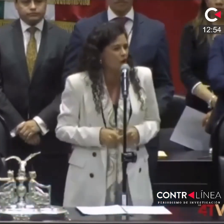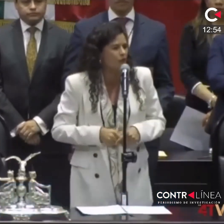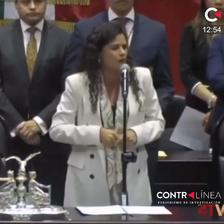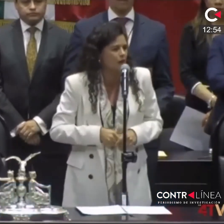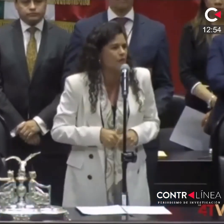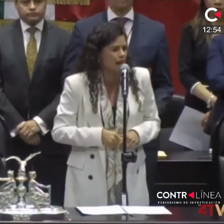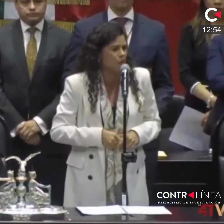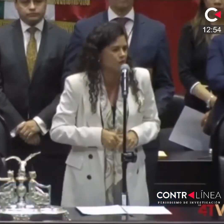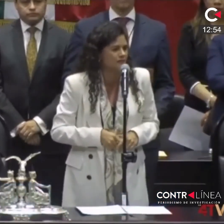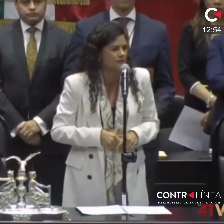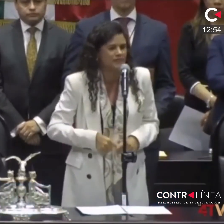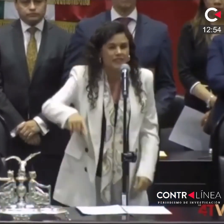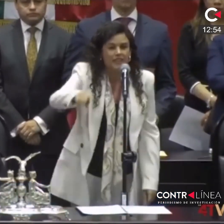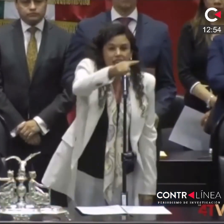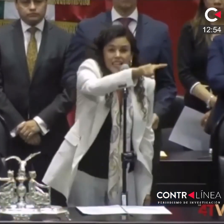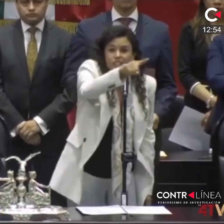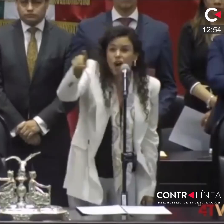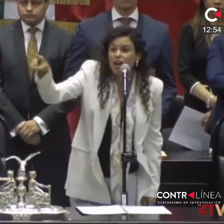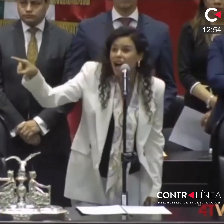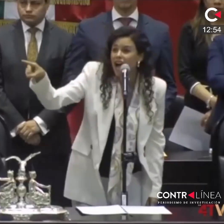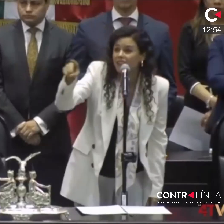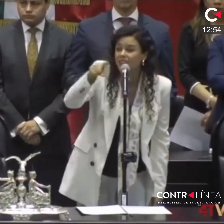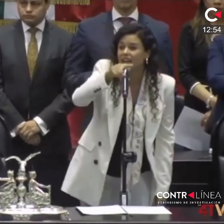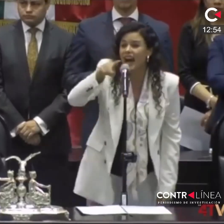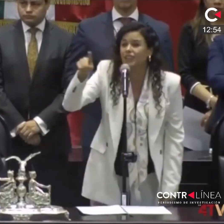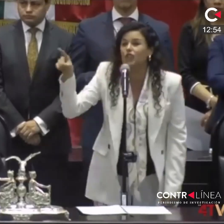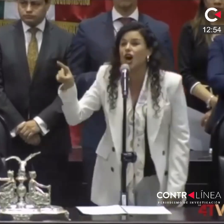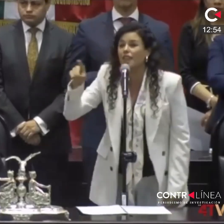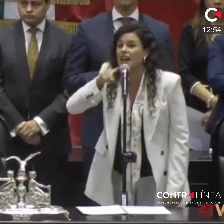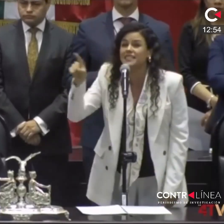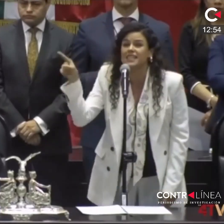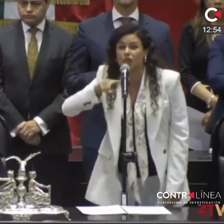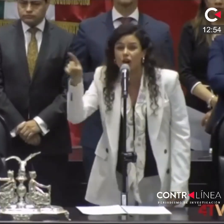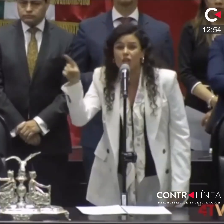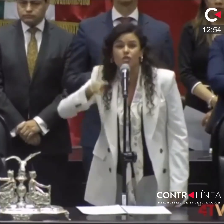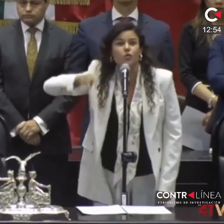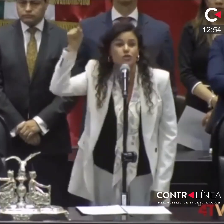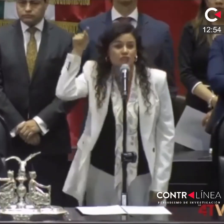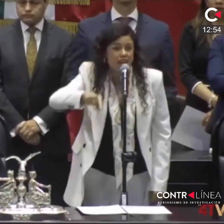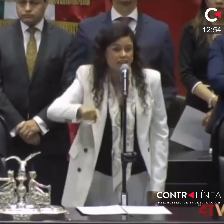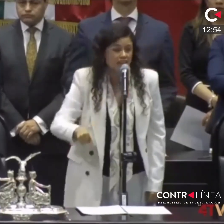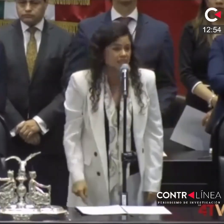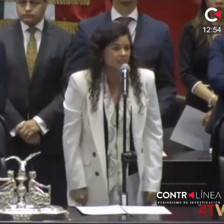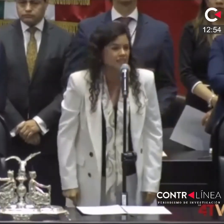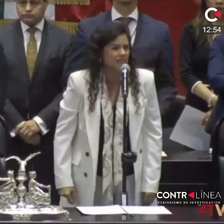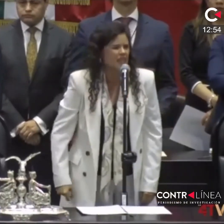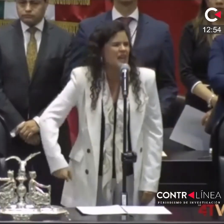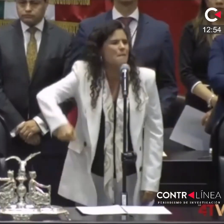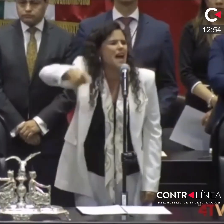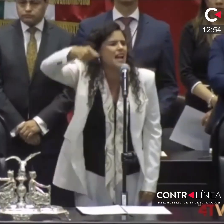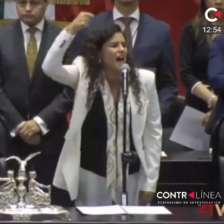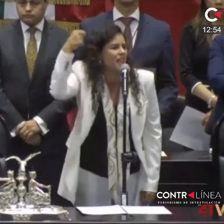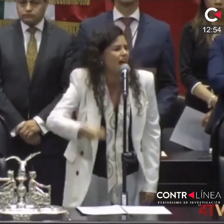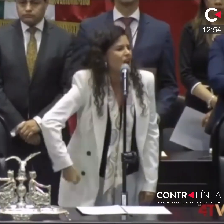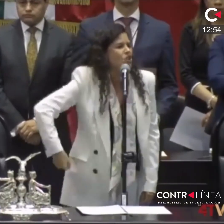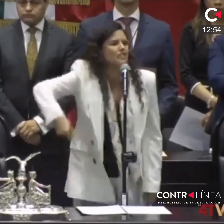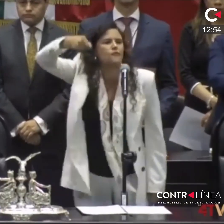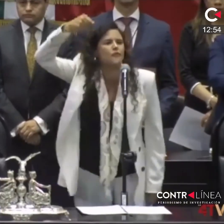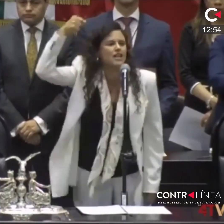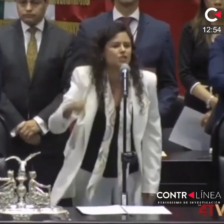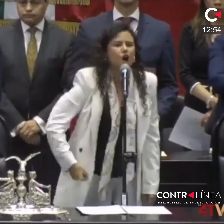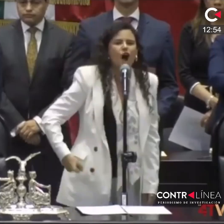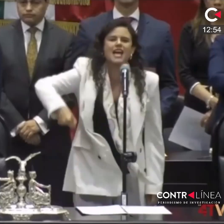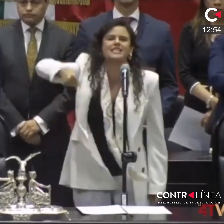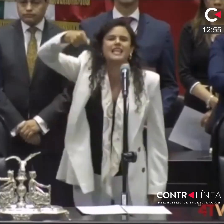pasado 5 de febrero. Les toca a todas y todos ustedes,